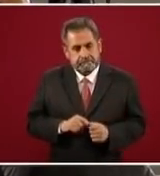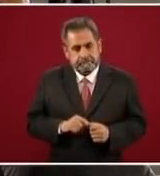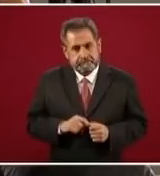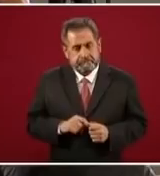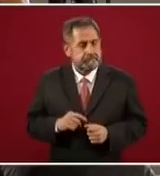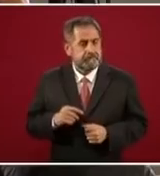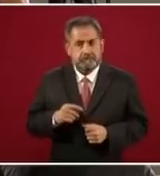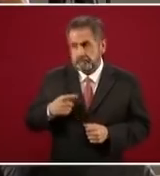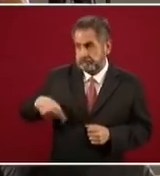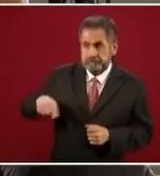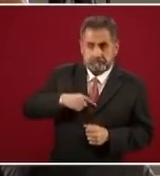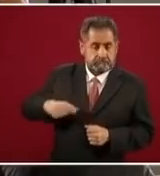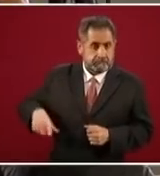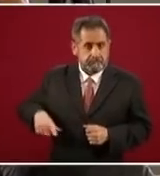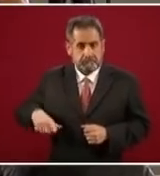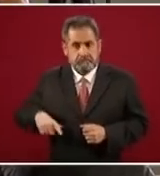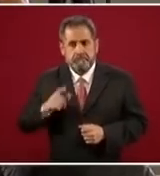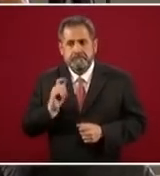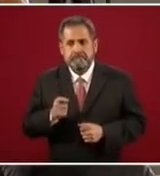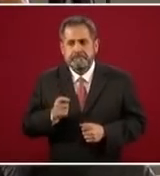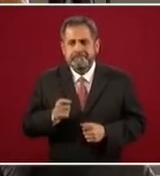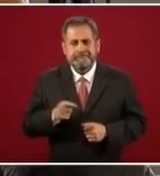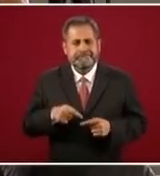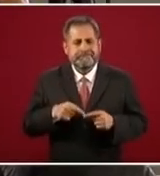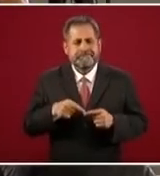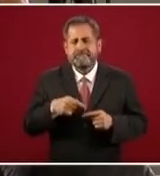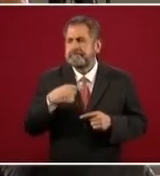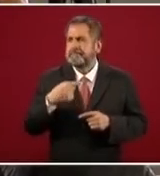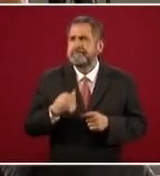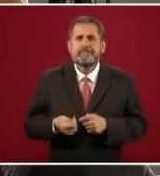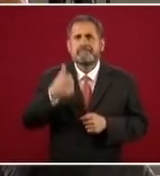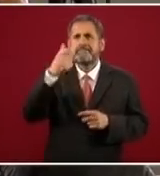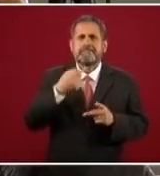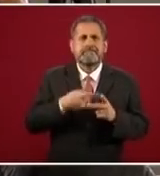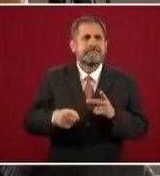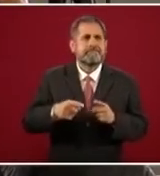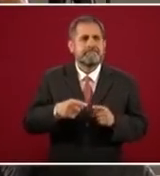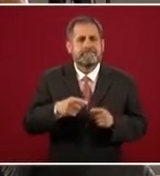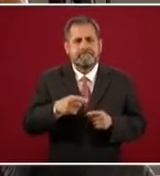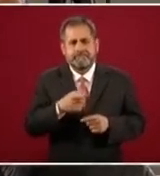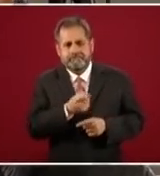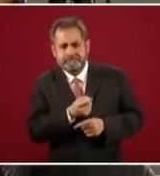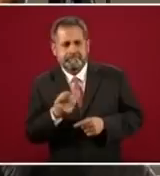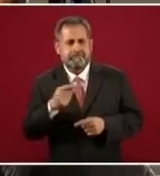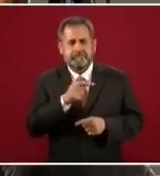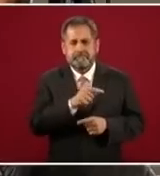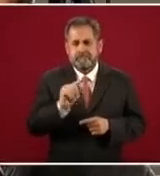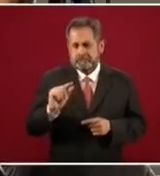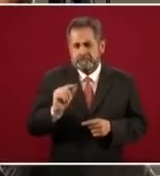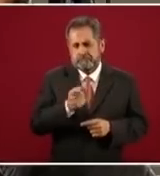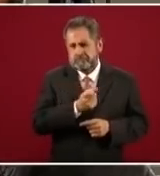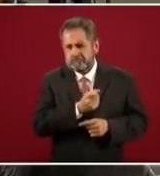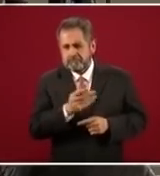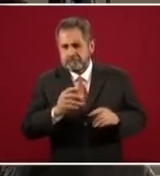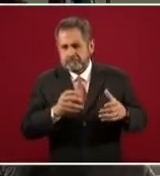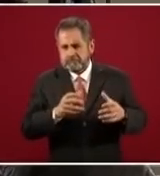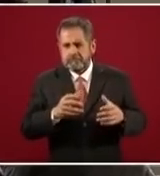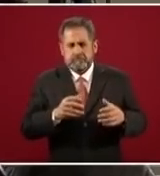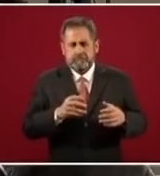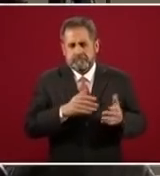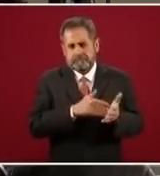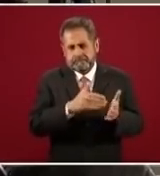nuestro gobierno, los primeros casos, que son pocos, pero hablamos de